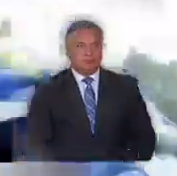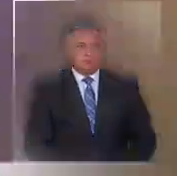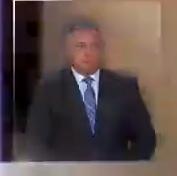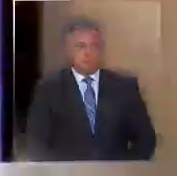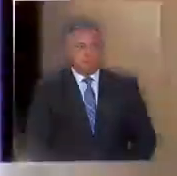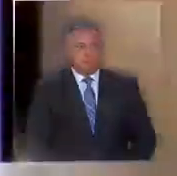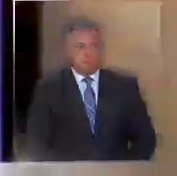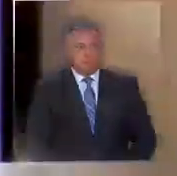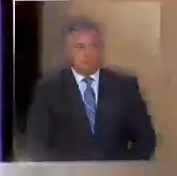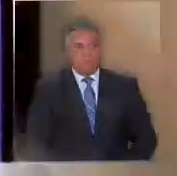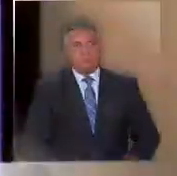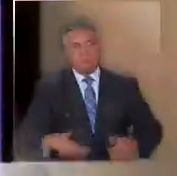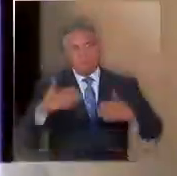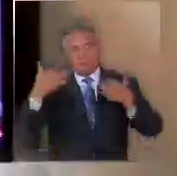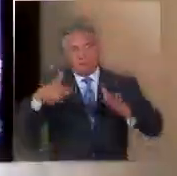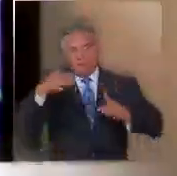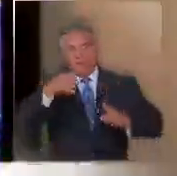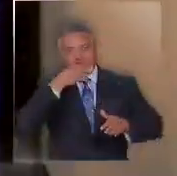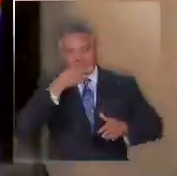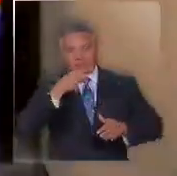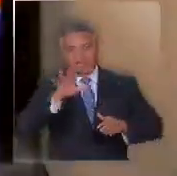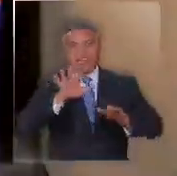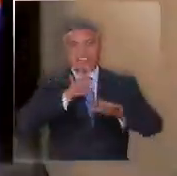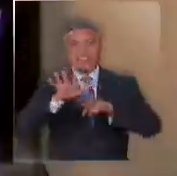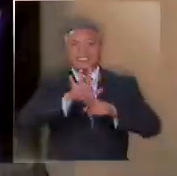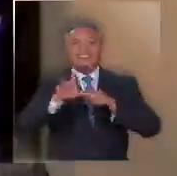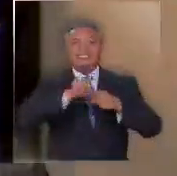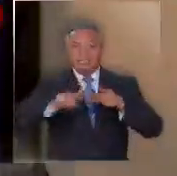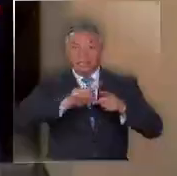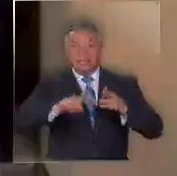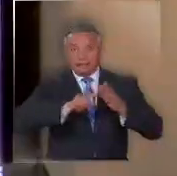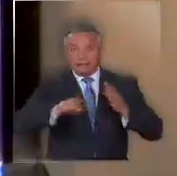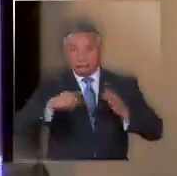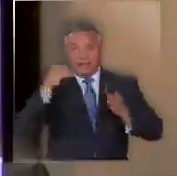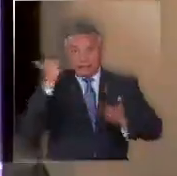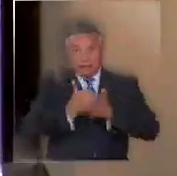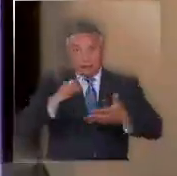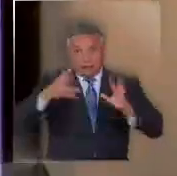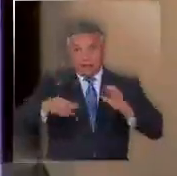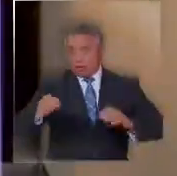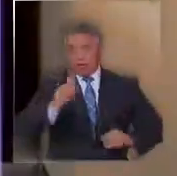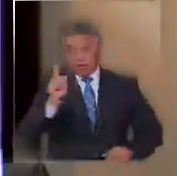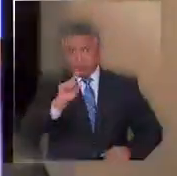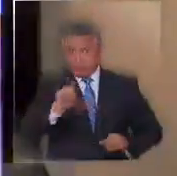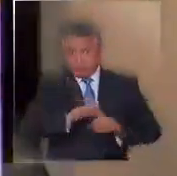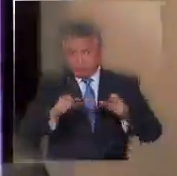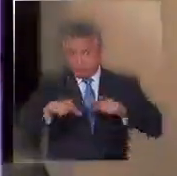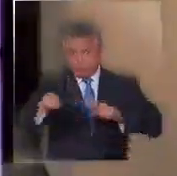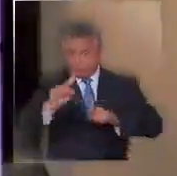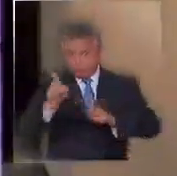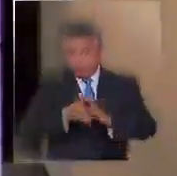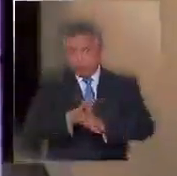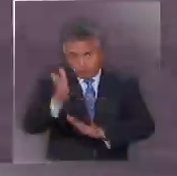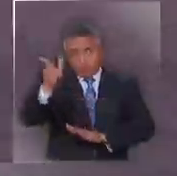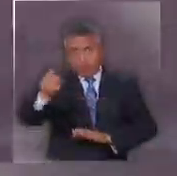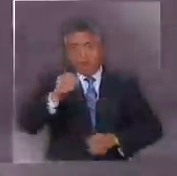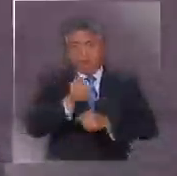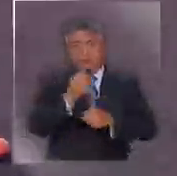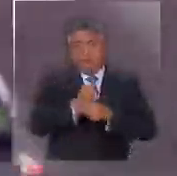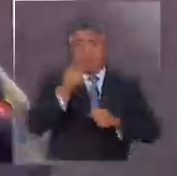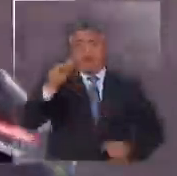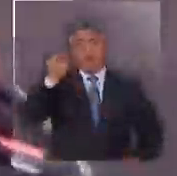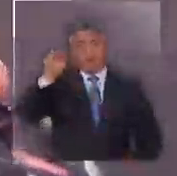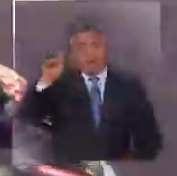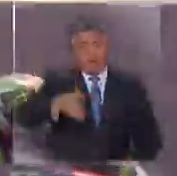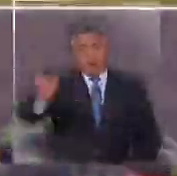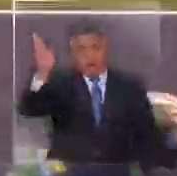Ya como Agostini dijo, el 15 veces campeón del mundo, dijo, si Rossi no está de acuerdo a correr en estas condiciones, que se vaya de cajero a un banco.